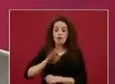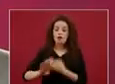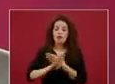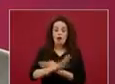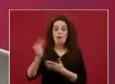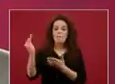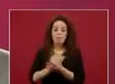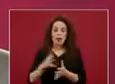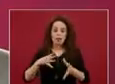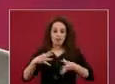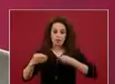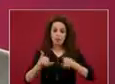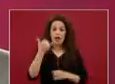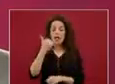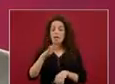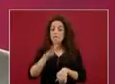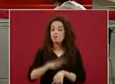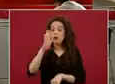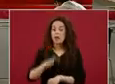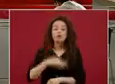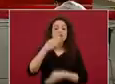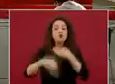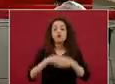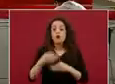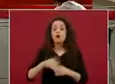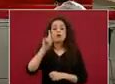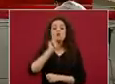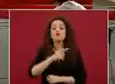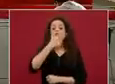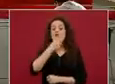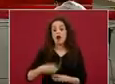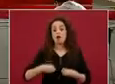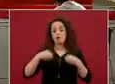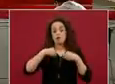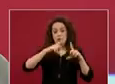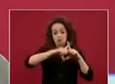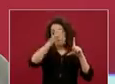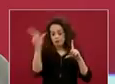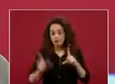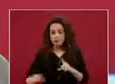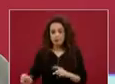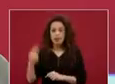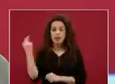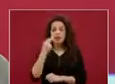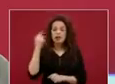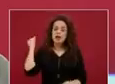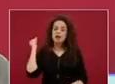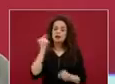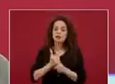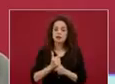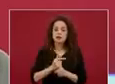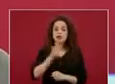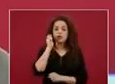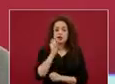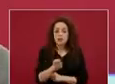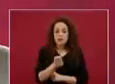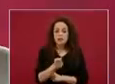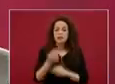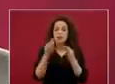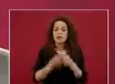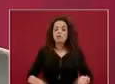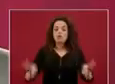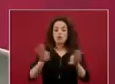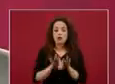de la población, a todas las ciudadanas y ciudadanos, a que identifiquen la necesidad de mantener